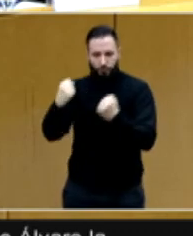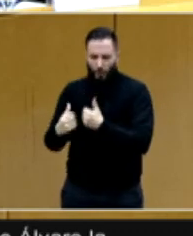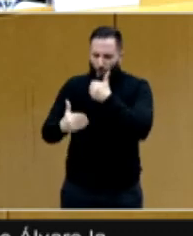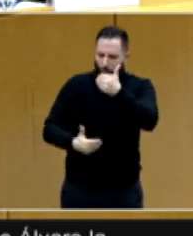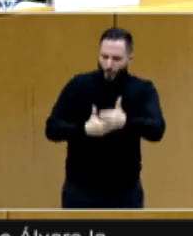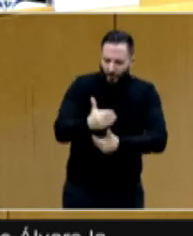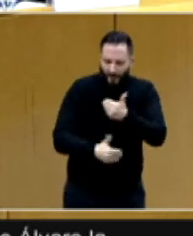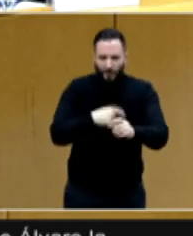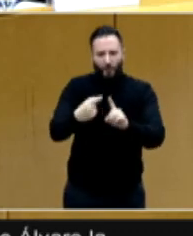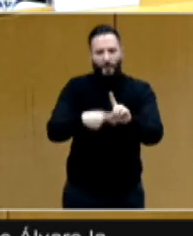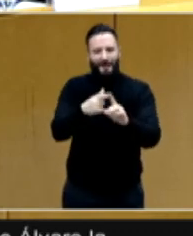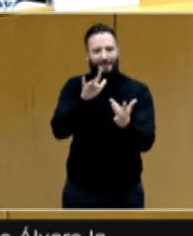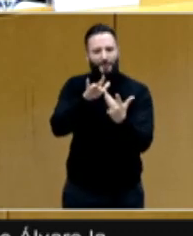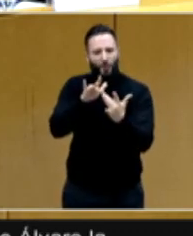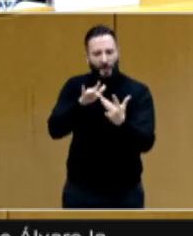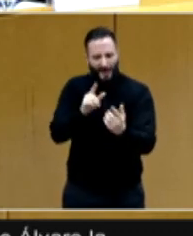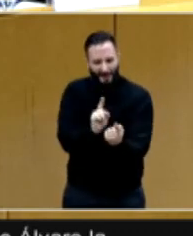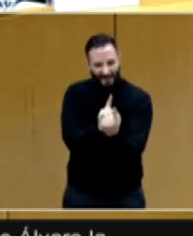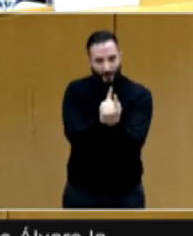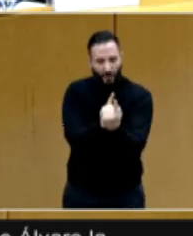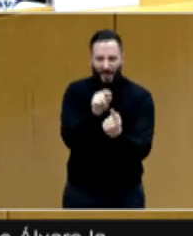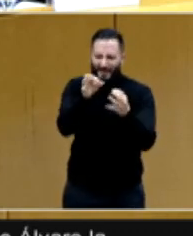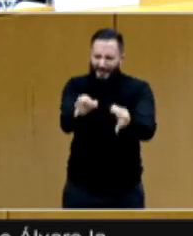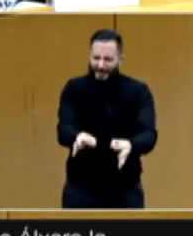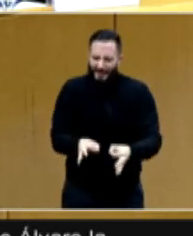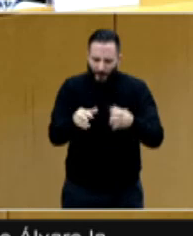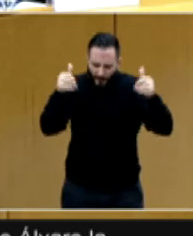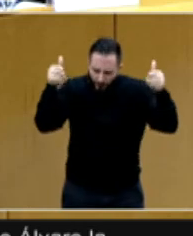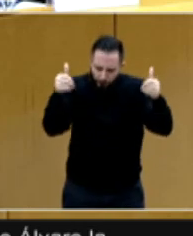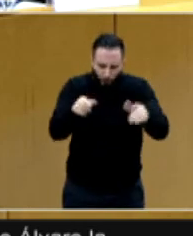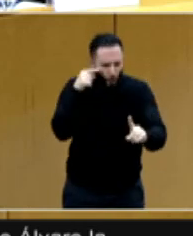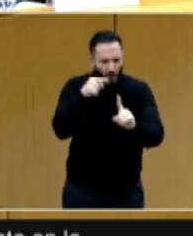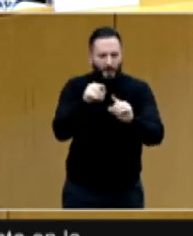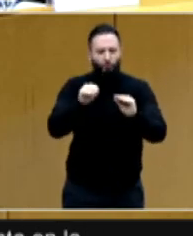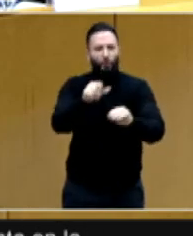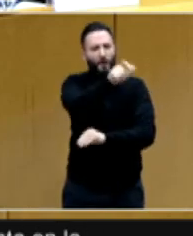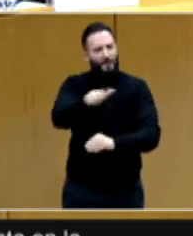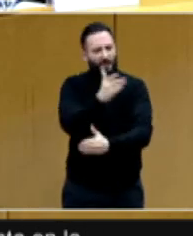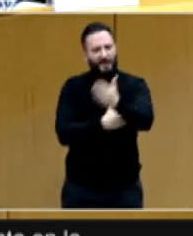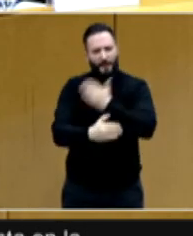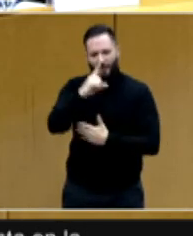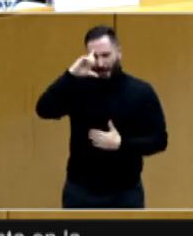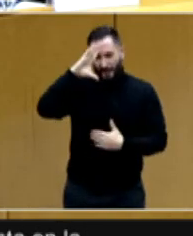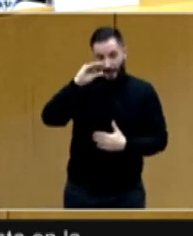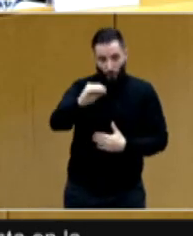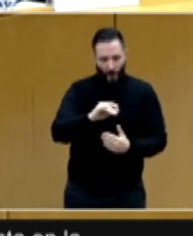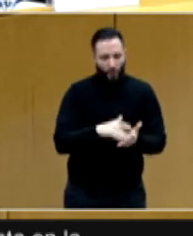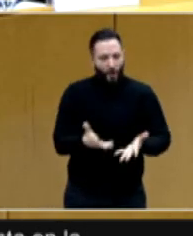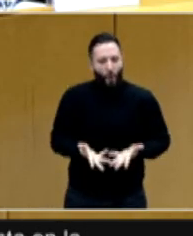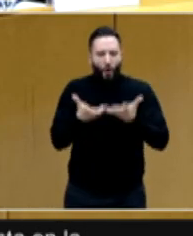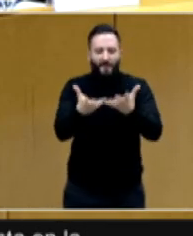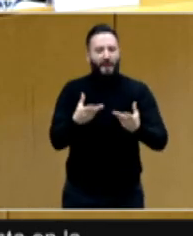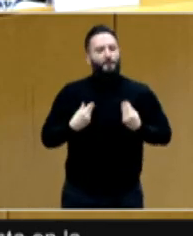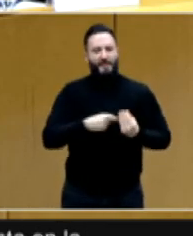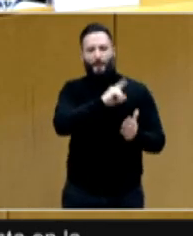metodologías de intervención orientados siempre a que las personas con discapacidad intelectual puedan disponer de una vida plena con el mayor